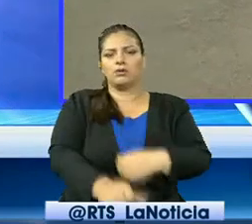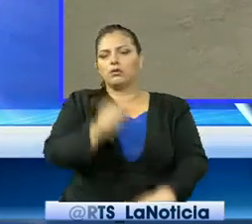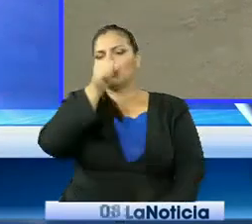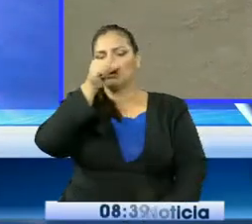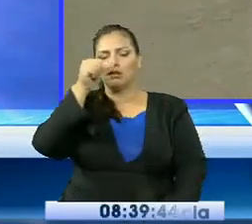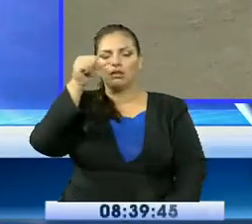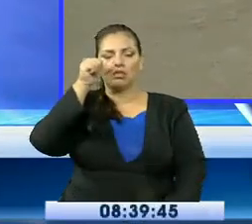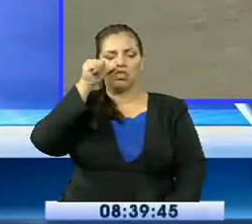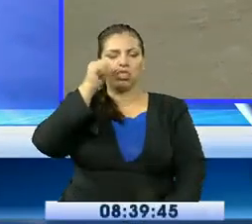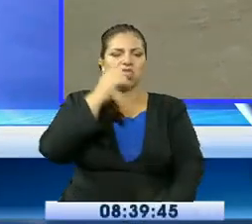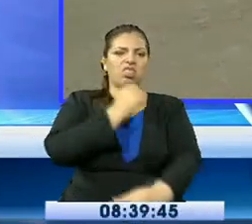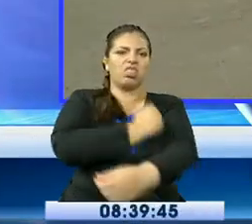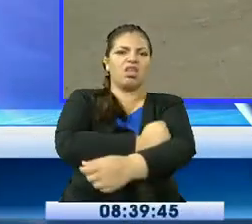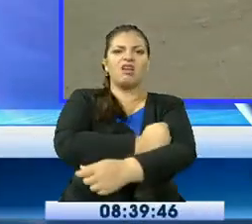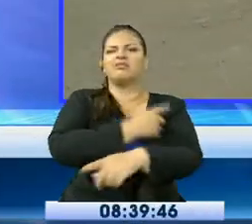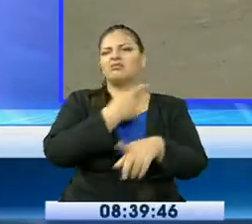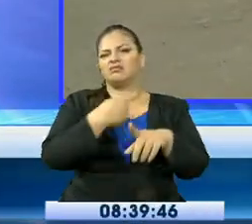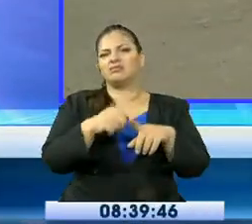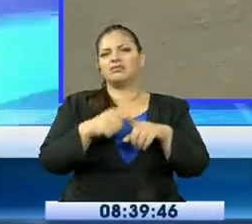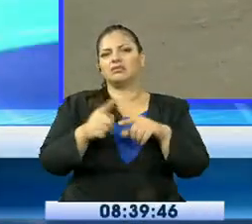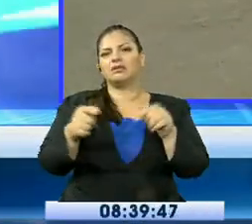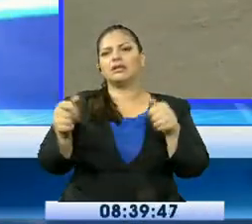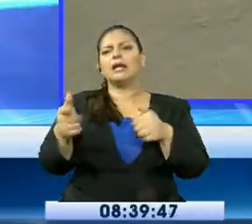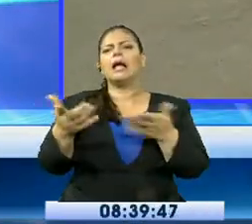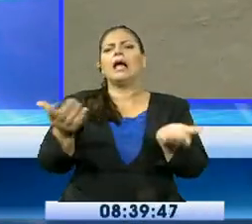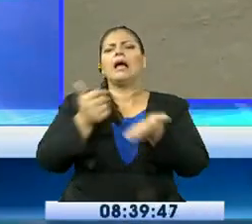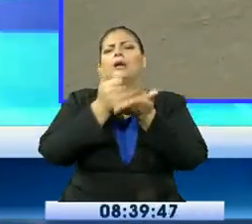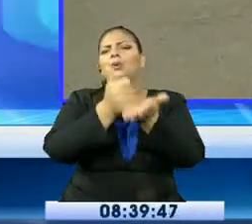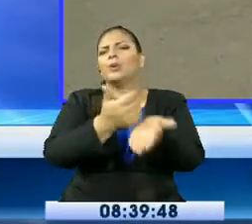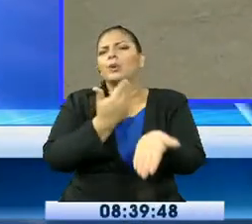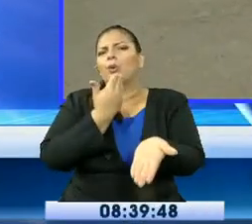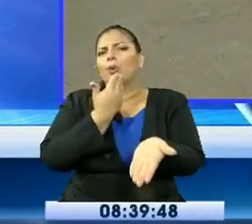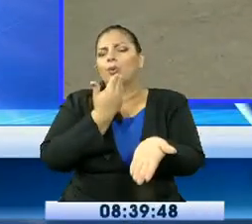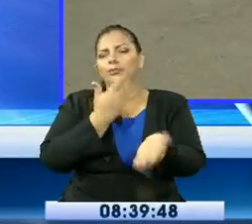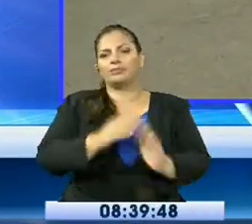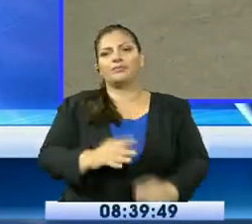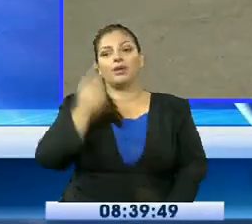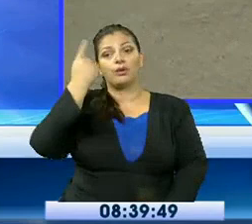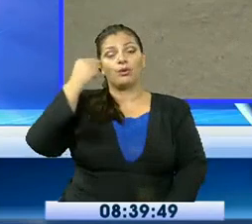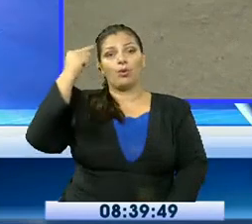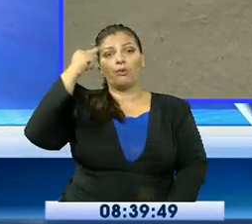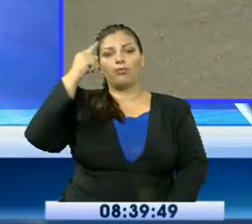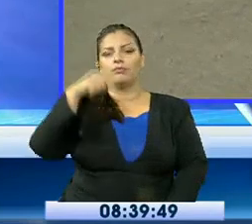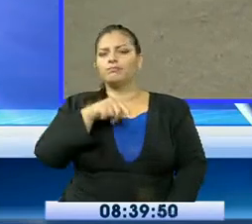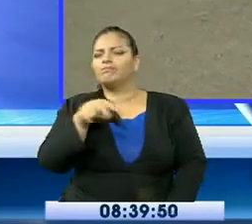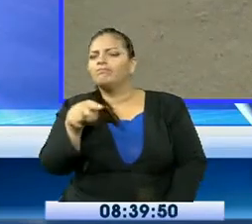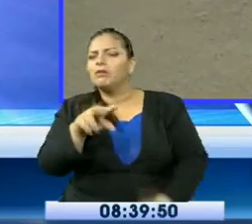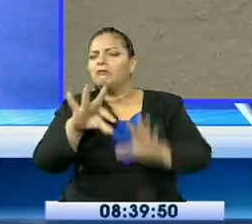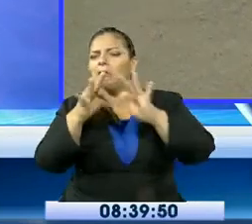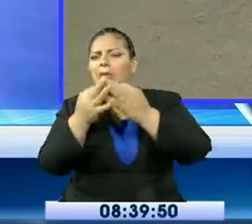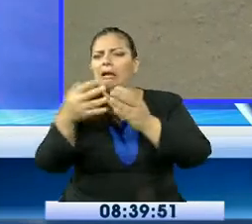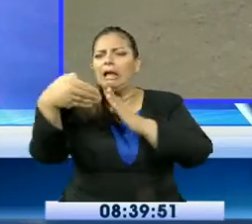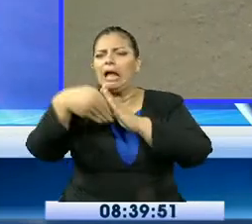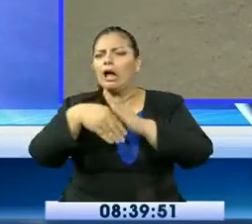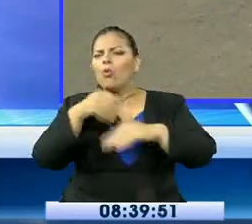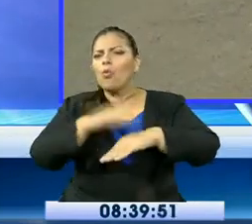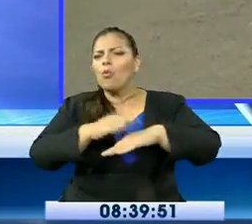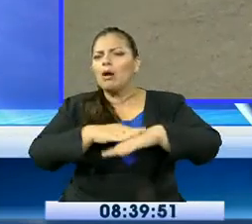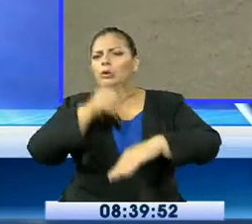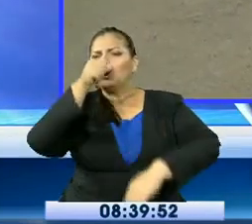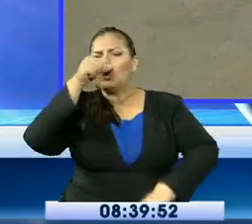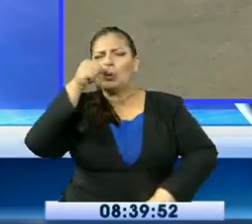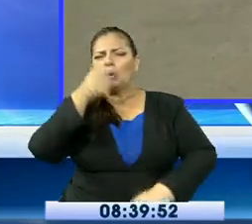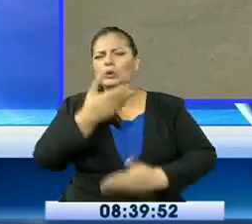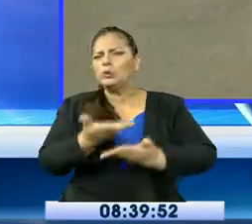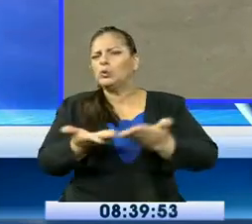resumidos en la droga esa es una de las preocupaciones que también tiene el gobierno nacional en cuanto a estas intervenciones no solamente recuperar el